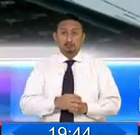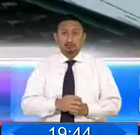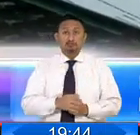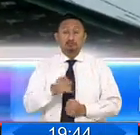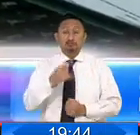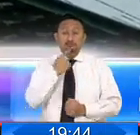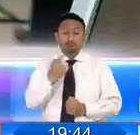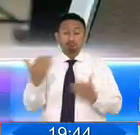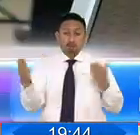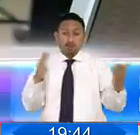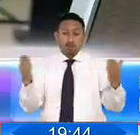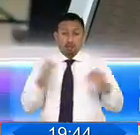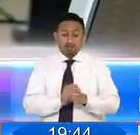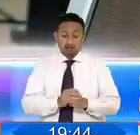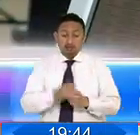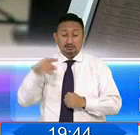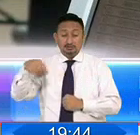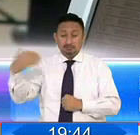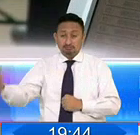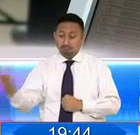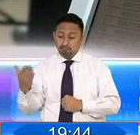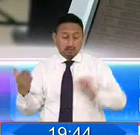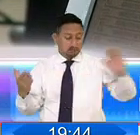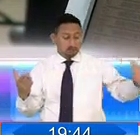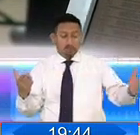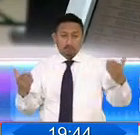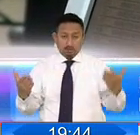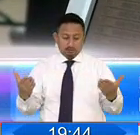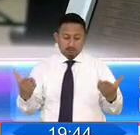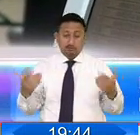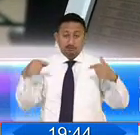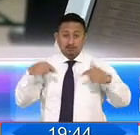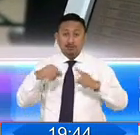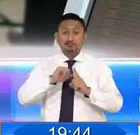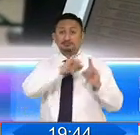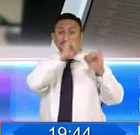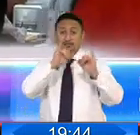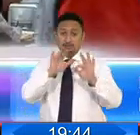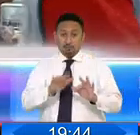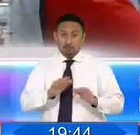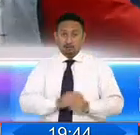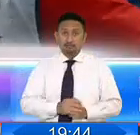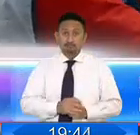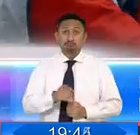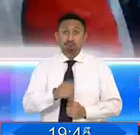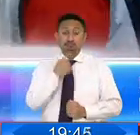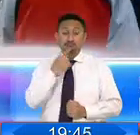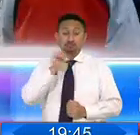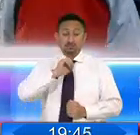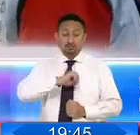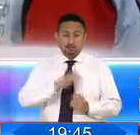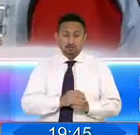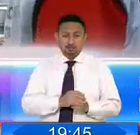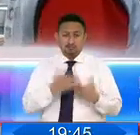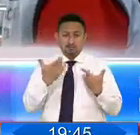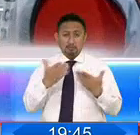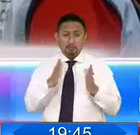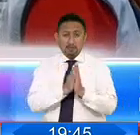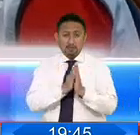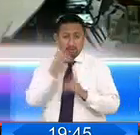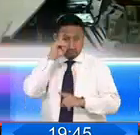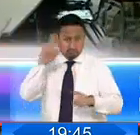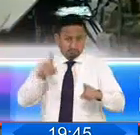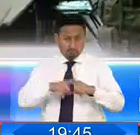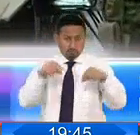las que son comparadas con las del escrutinio que consta en el sistema informático del CNE. Ellos tienen la seguridad que con el recurso de